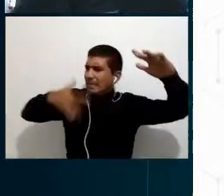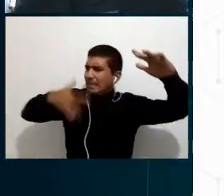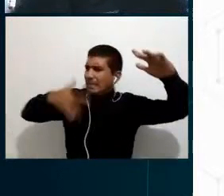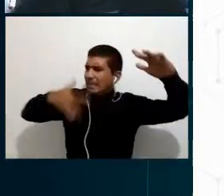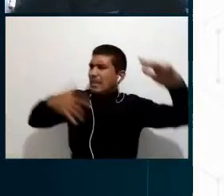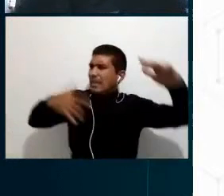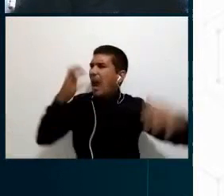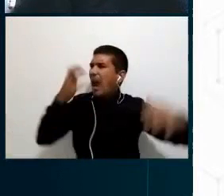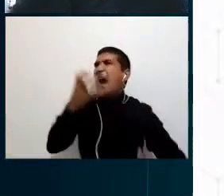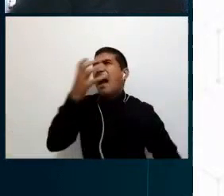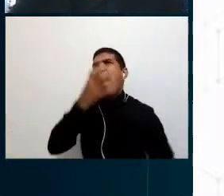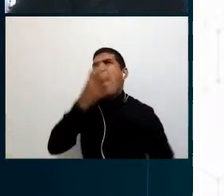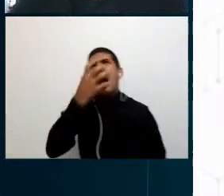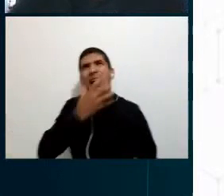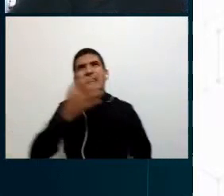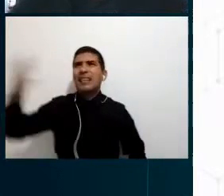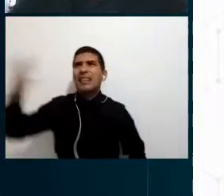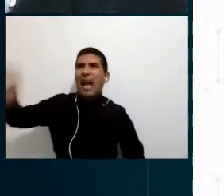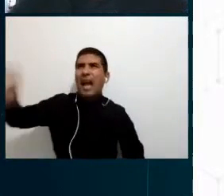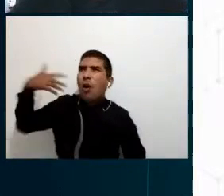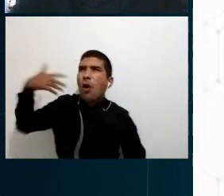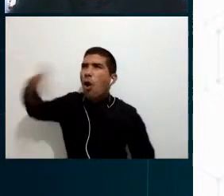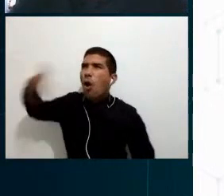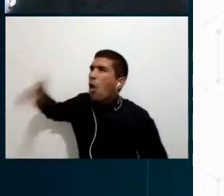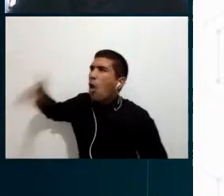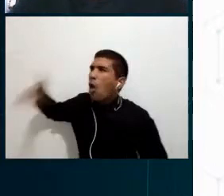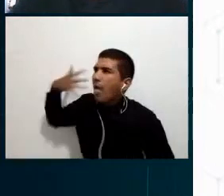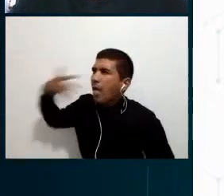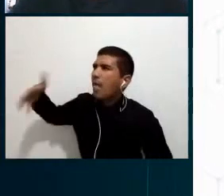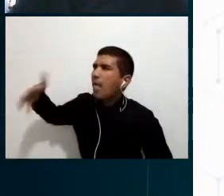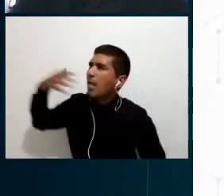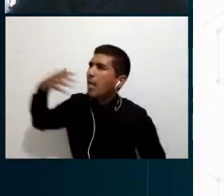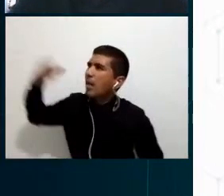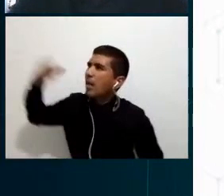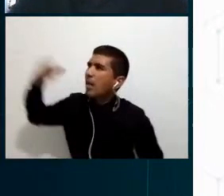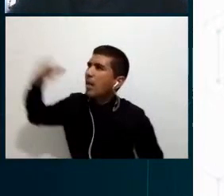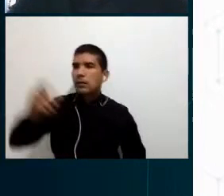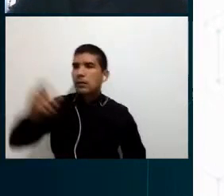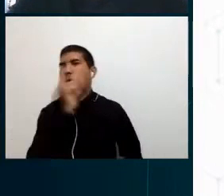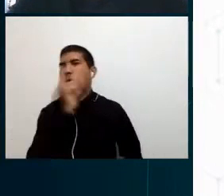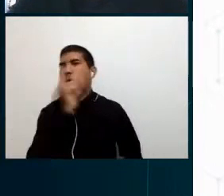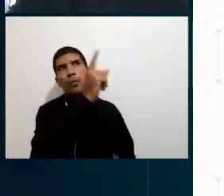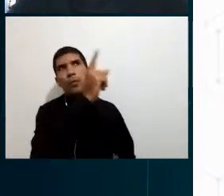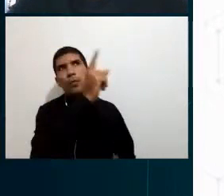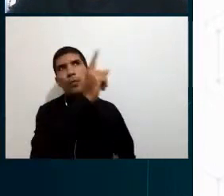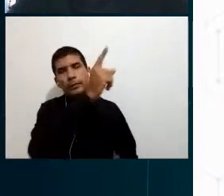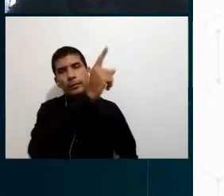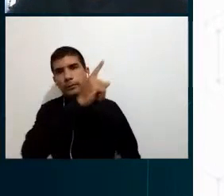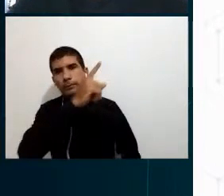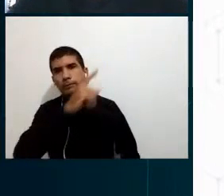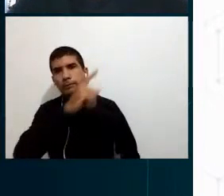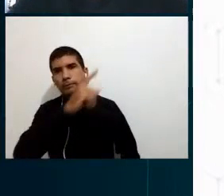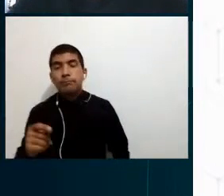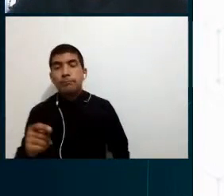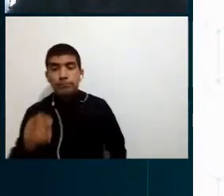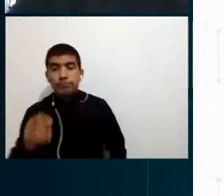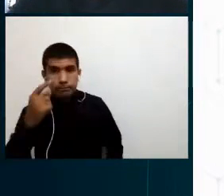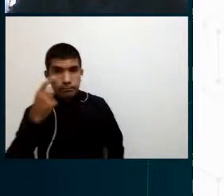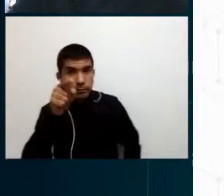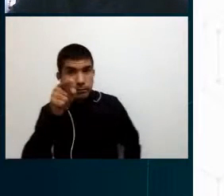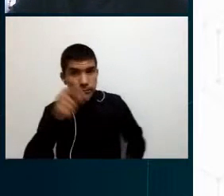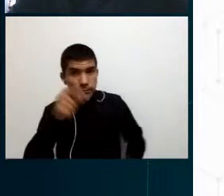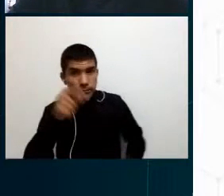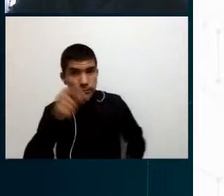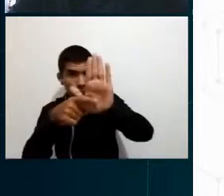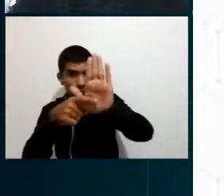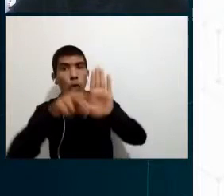Es que la norma, como por ser activos eléctricos de la industria